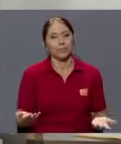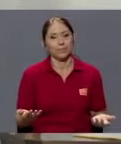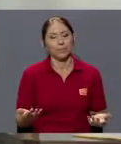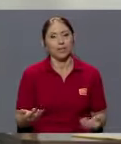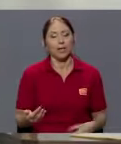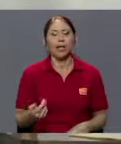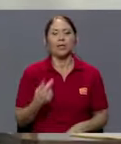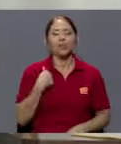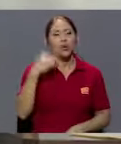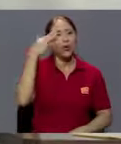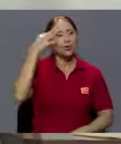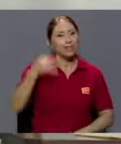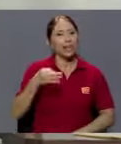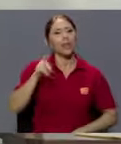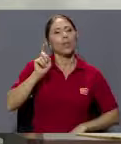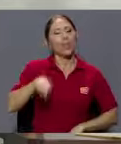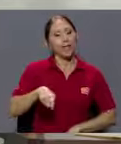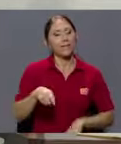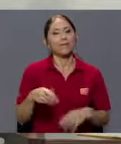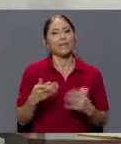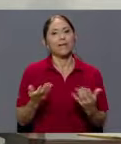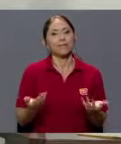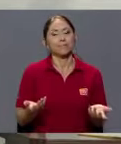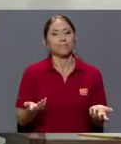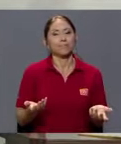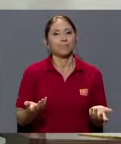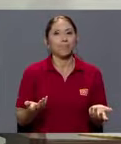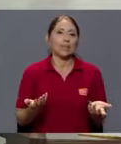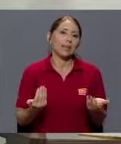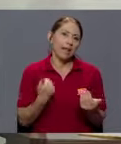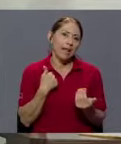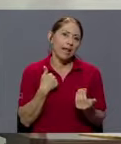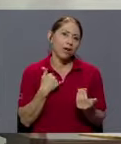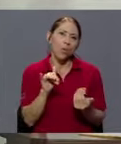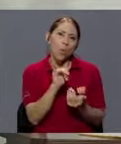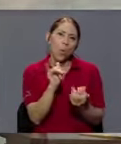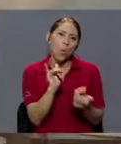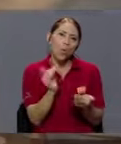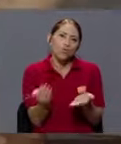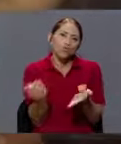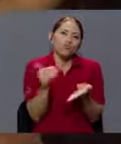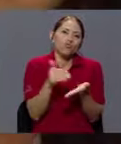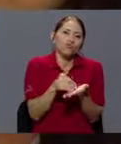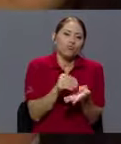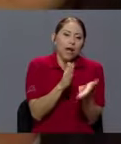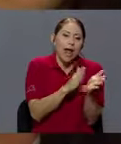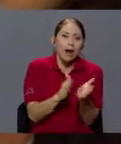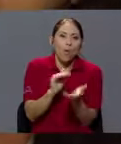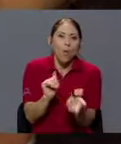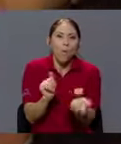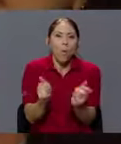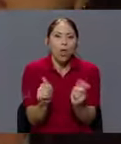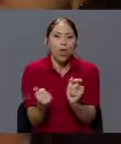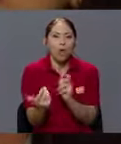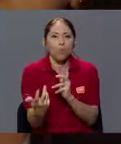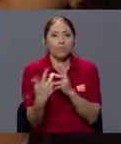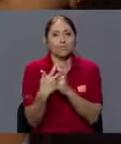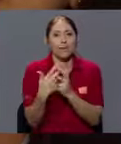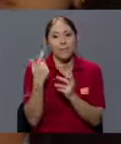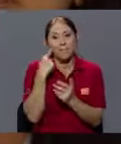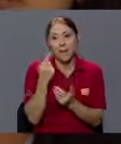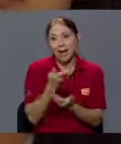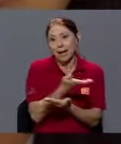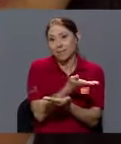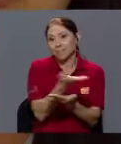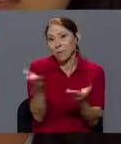sí considero que debería tener pues un reacomodo para esas partes que tal vez les queda muy difícil,